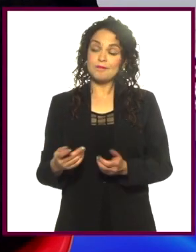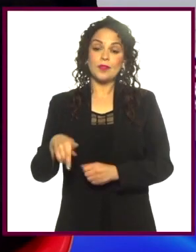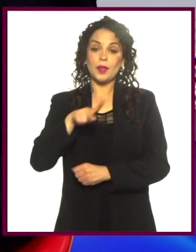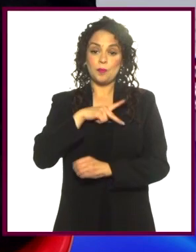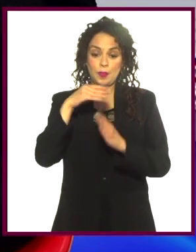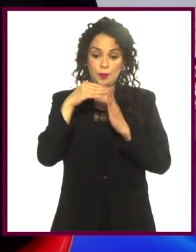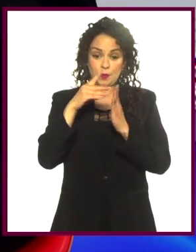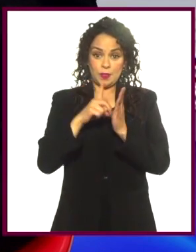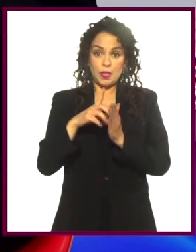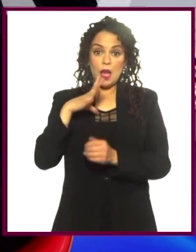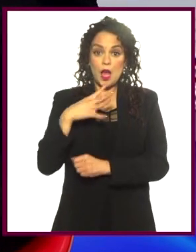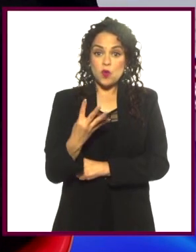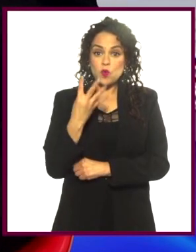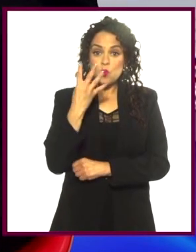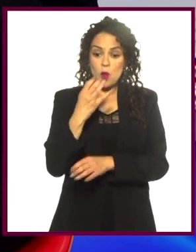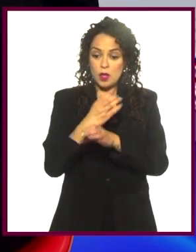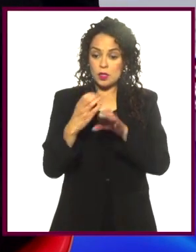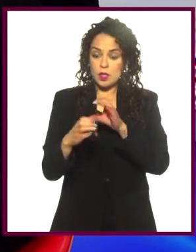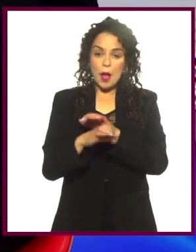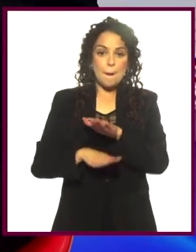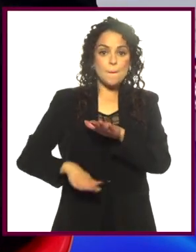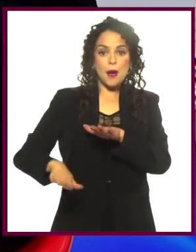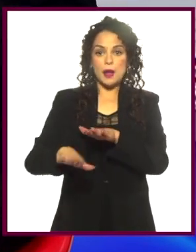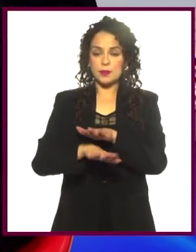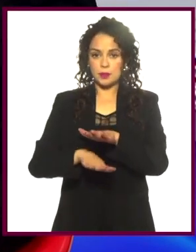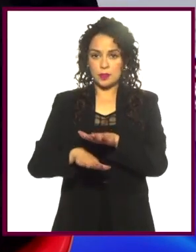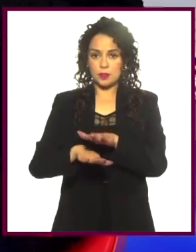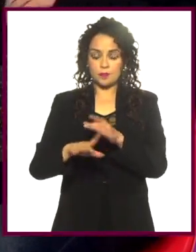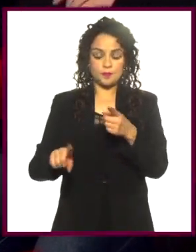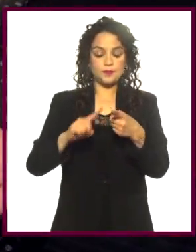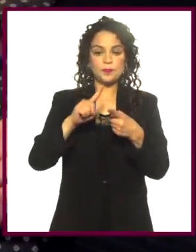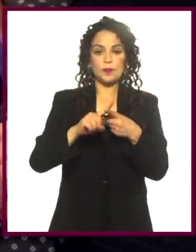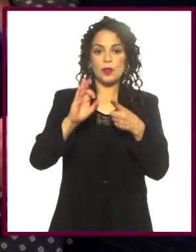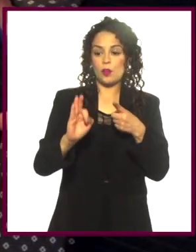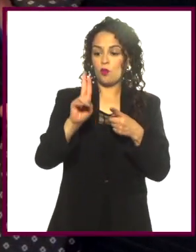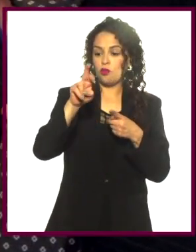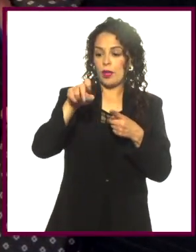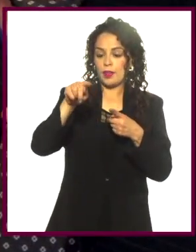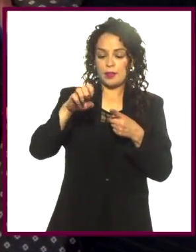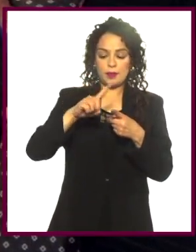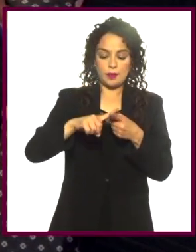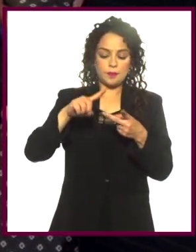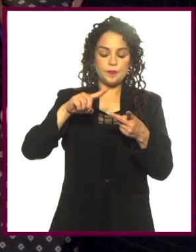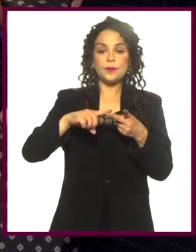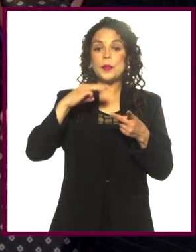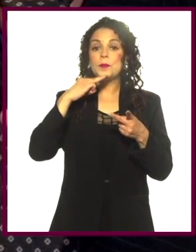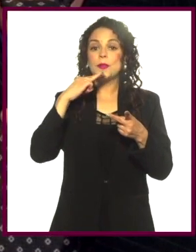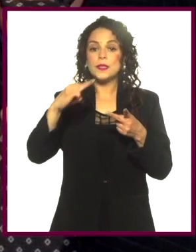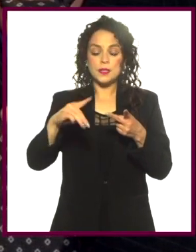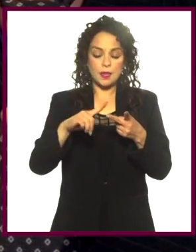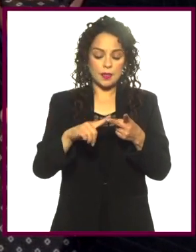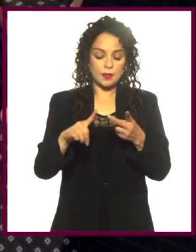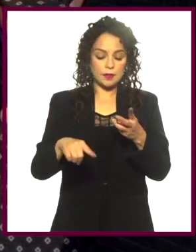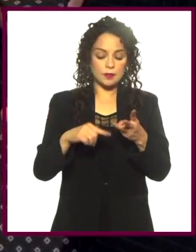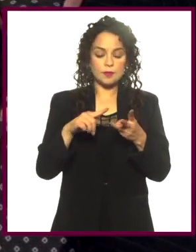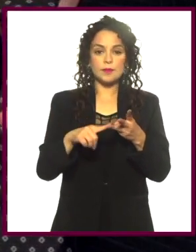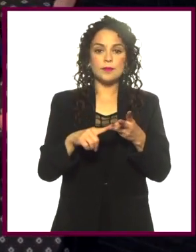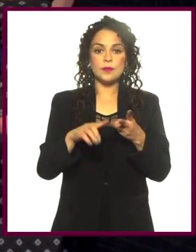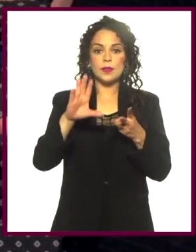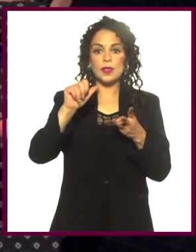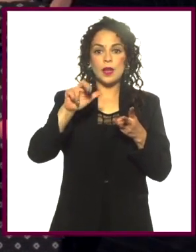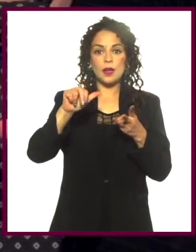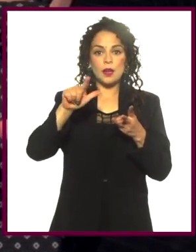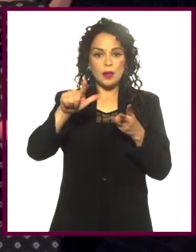Mi modelo cuenta con 4 elementos básicos: la fuente, el mensaje,